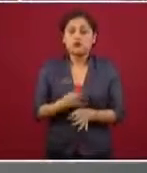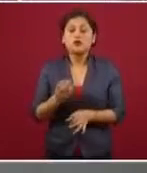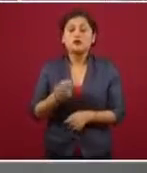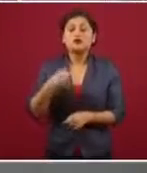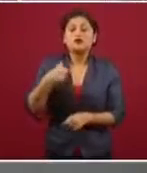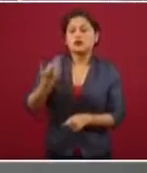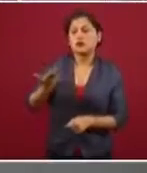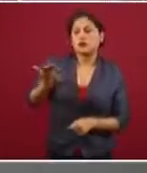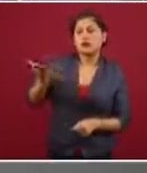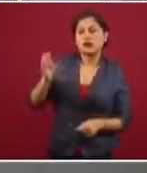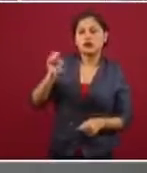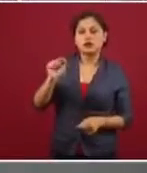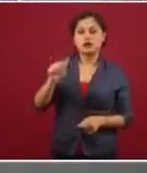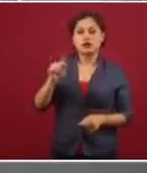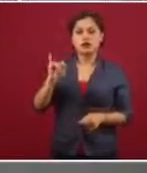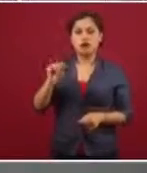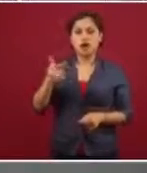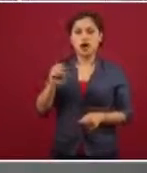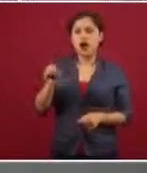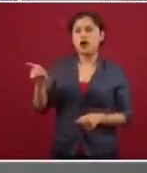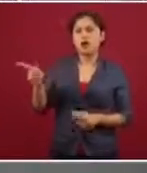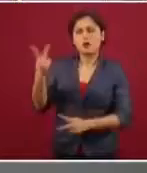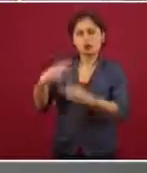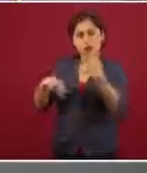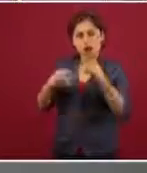Santiago que venga esta semana